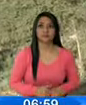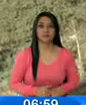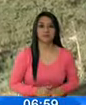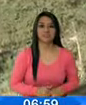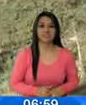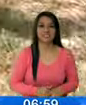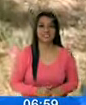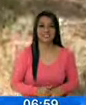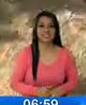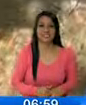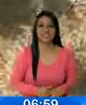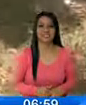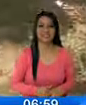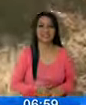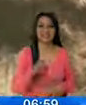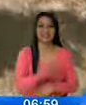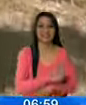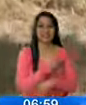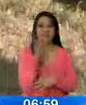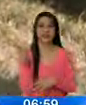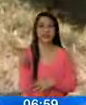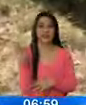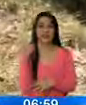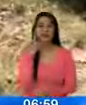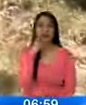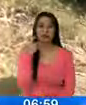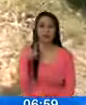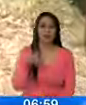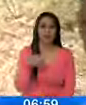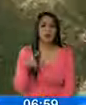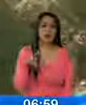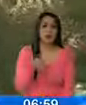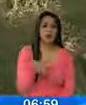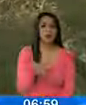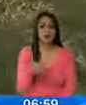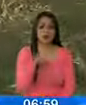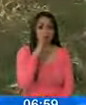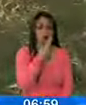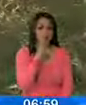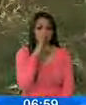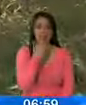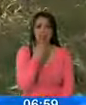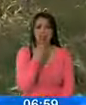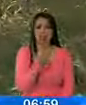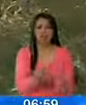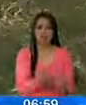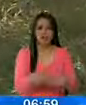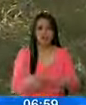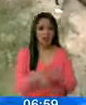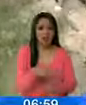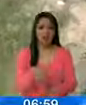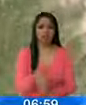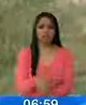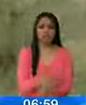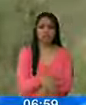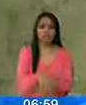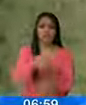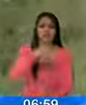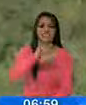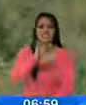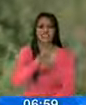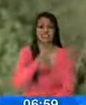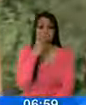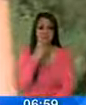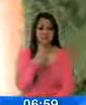Antes del mediodía, Héctor Grefa caminaba por la orilla del río Chiche en busca de material reciclable. En una especie de playa observó un bulto,